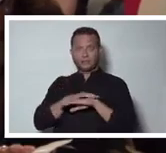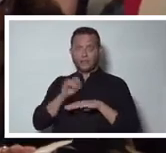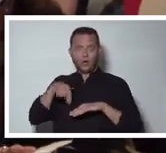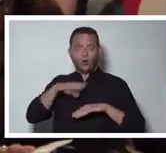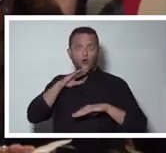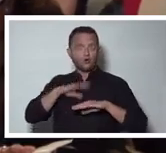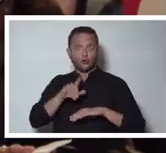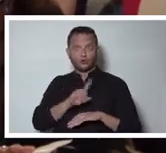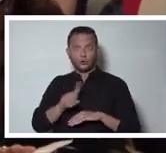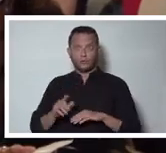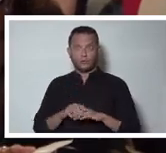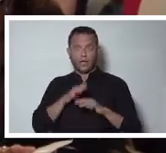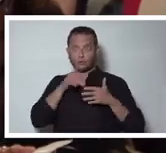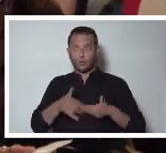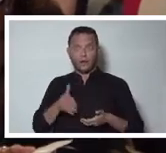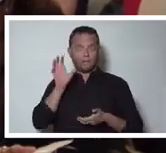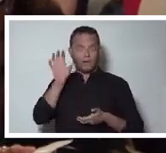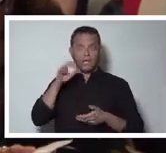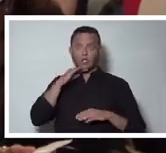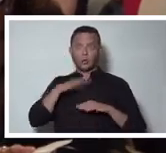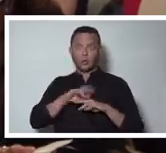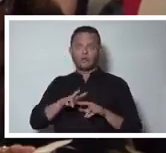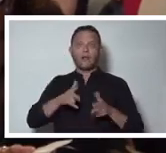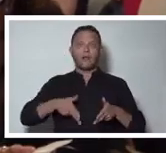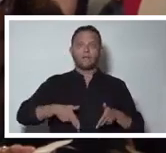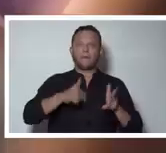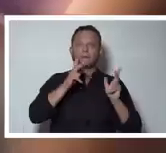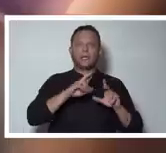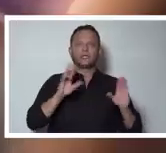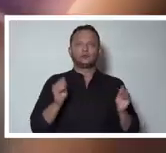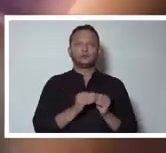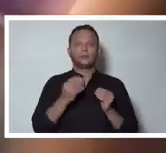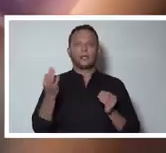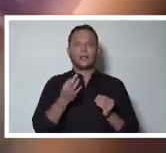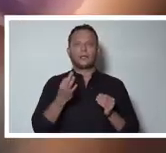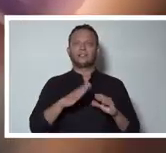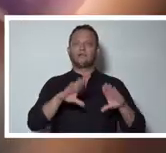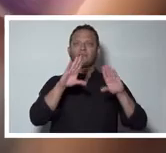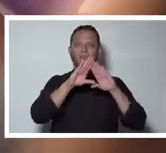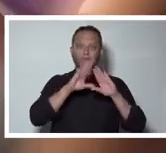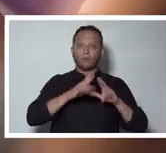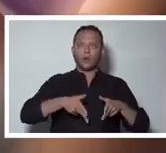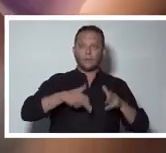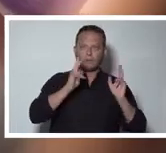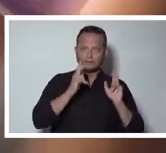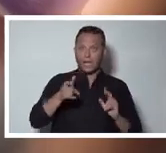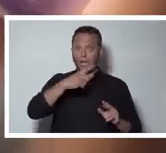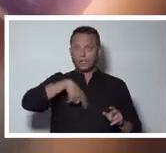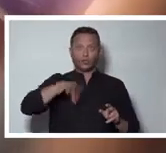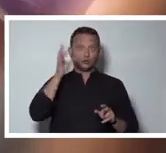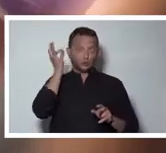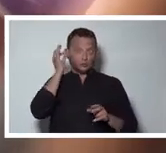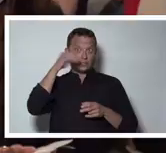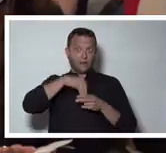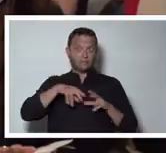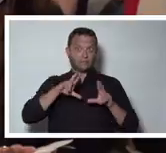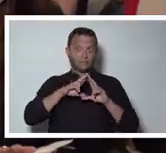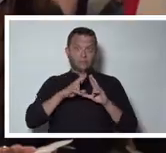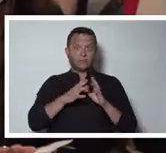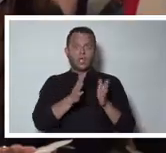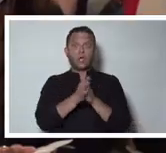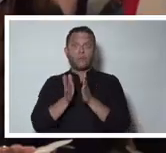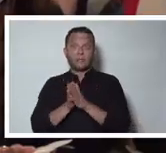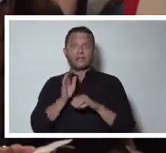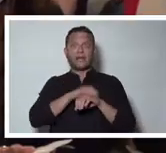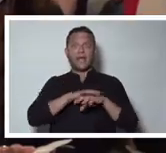no se cumple en nuestro país la libertad En definitiva es el feminismo somos nosotras compañeras y